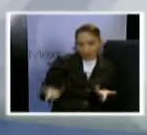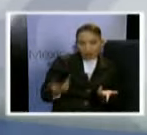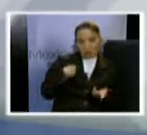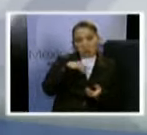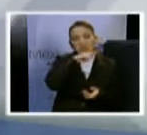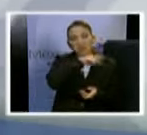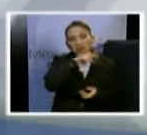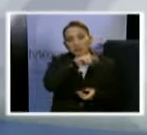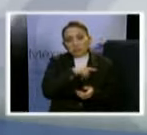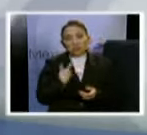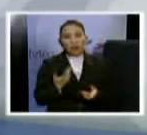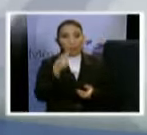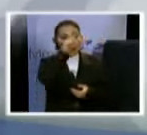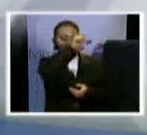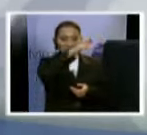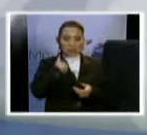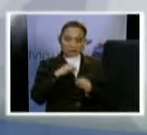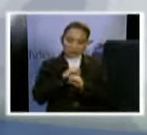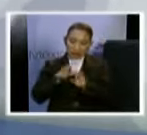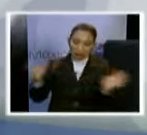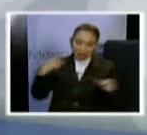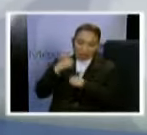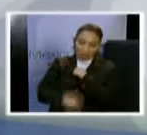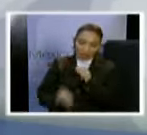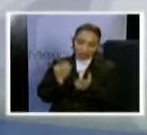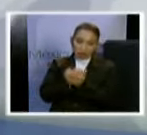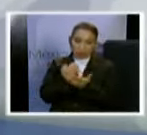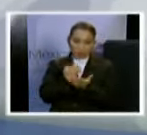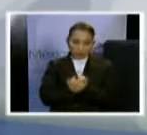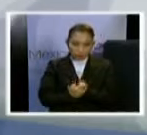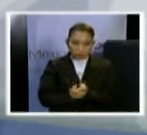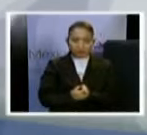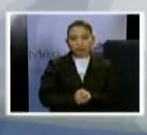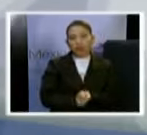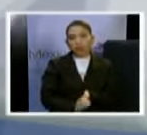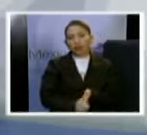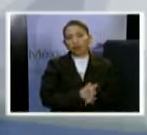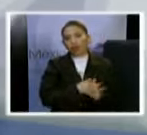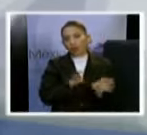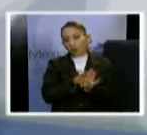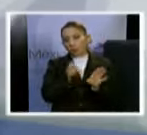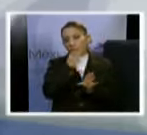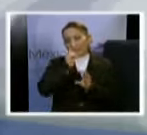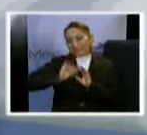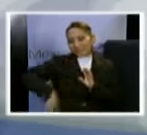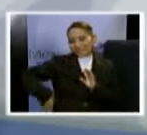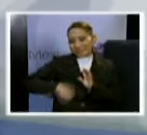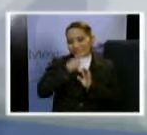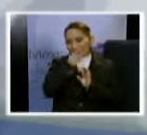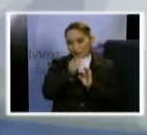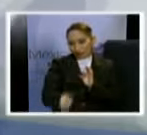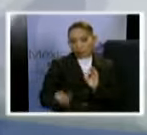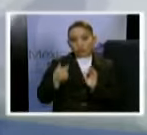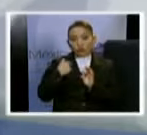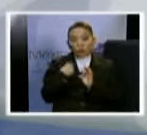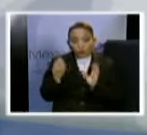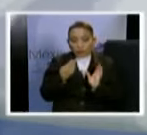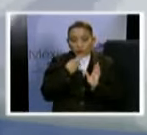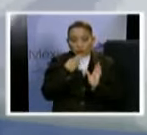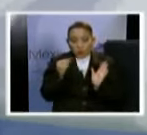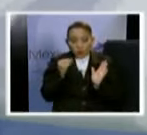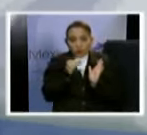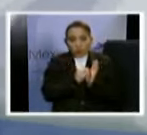y de principio, para ellos es un claro daño económico. Como sea, y lo comentó recientemente, creo que lo que se aplica